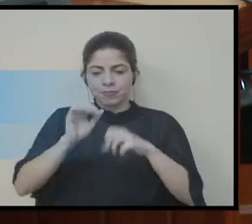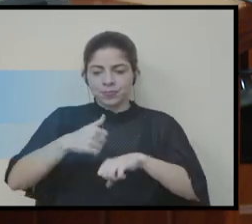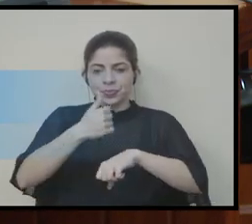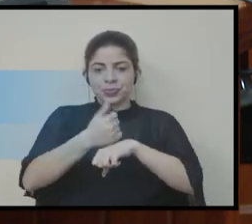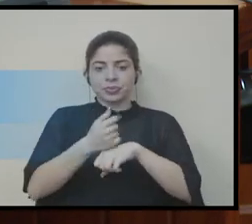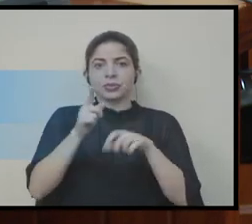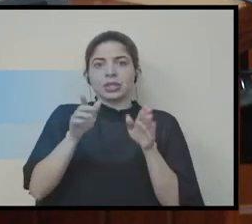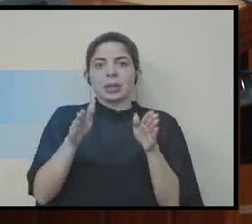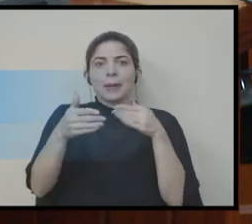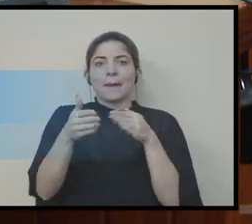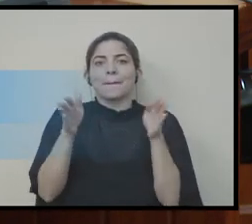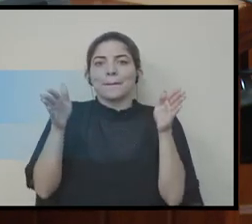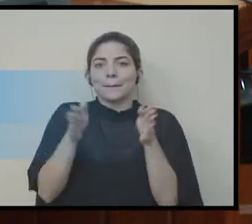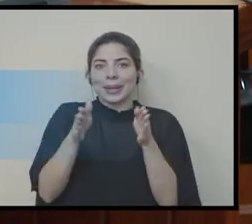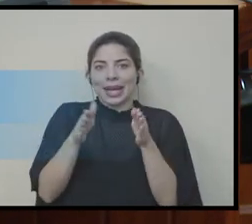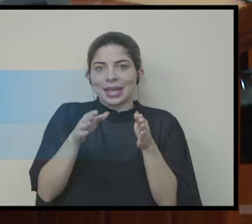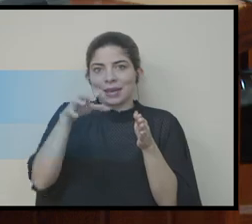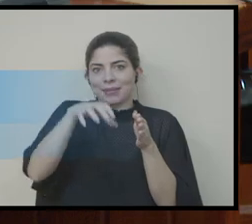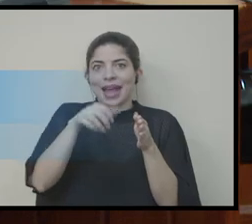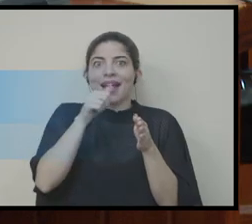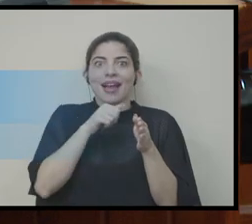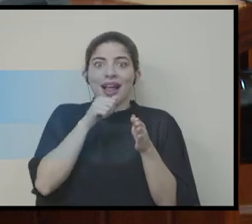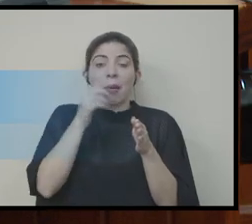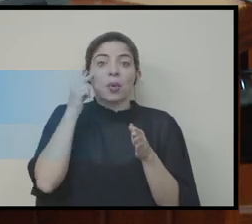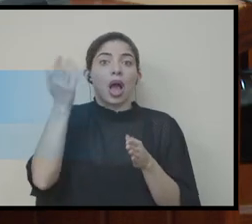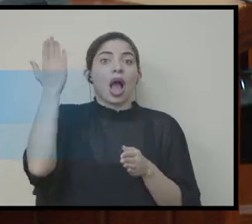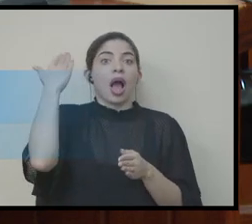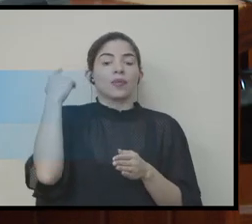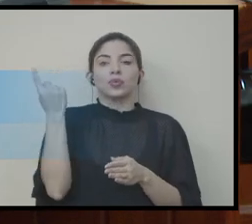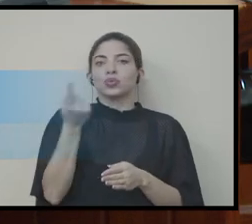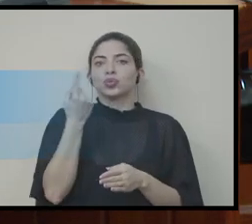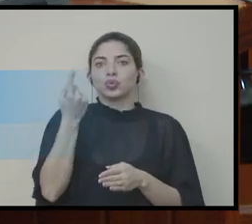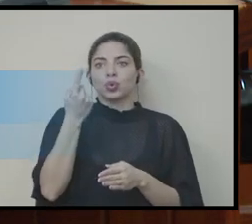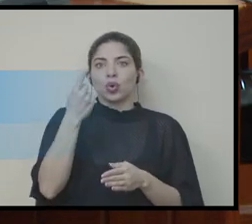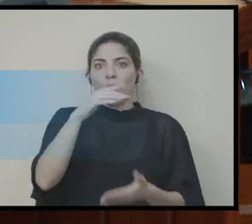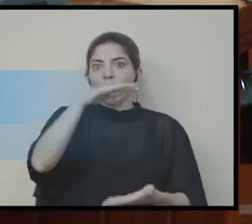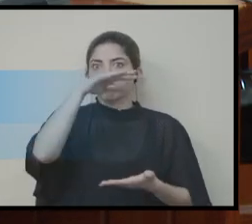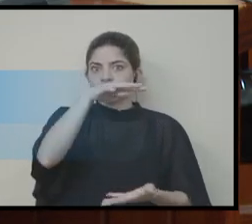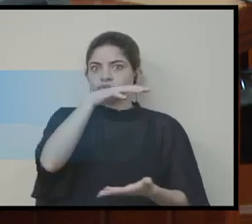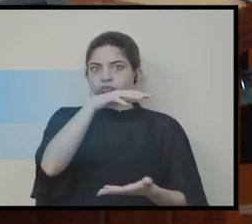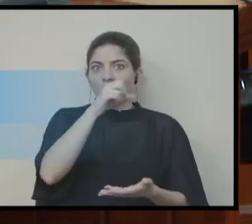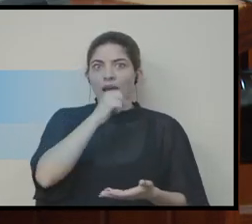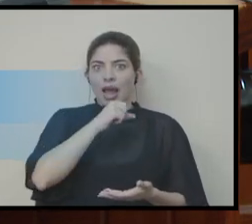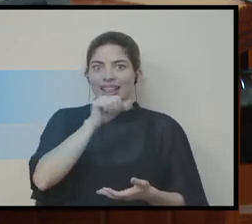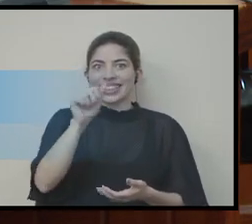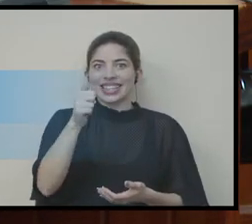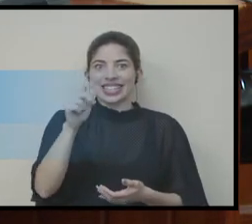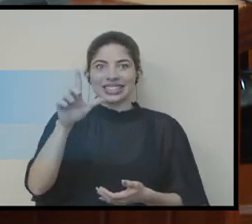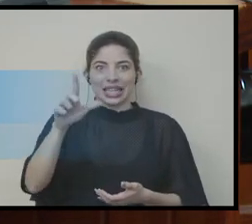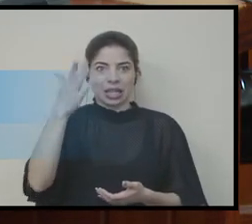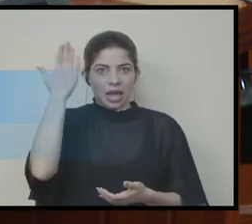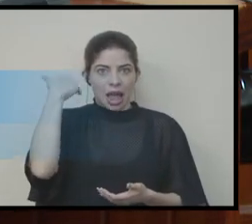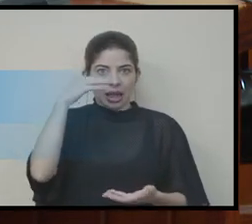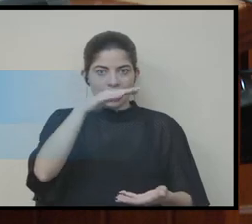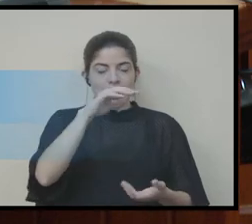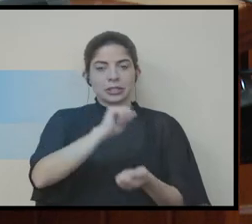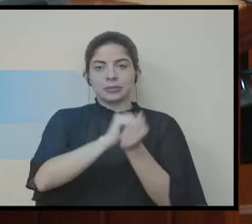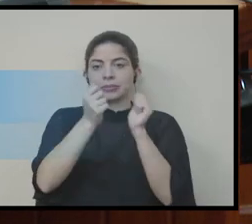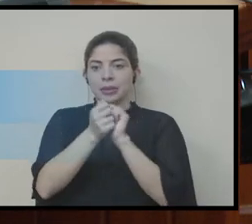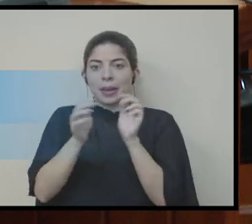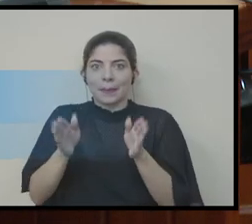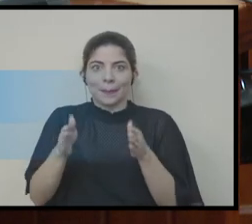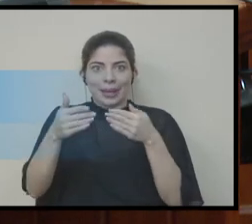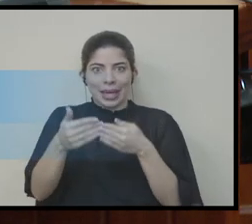una presentación más pequeña, porque verdad solo teníamos el tarro grandote de 10 litros,